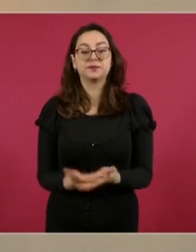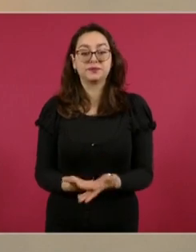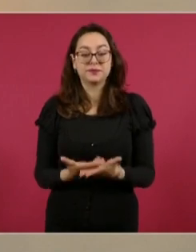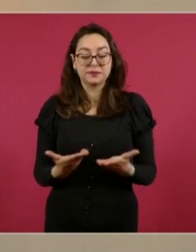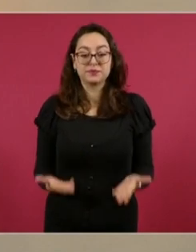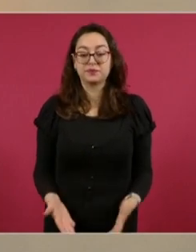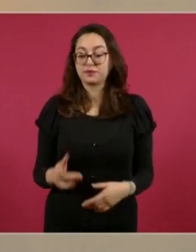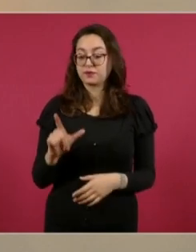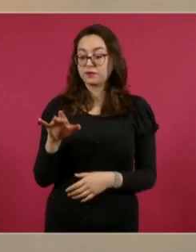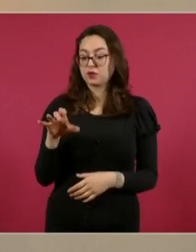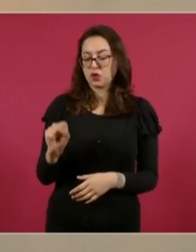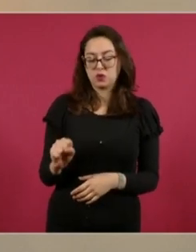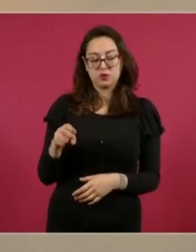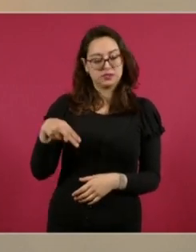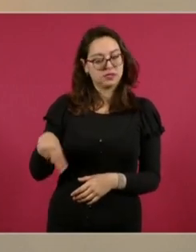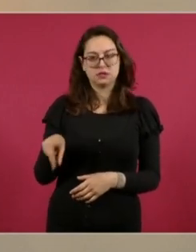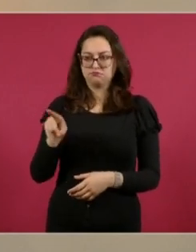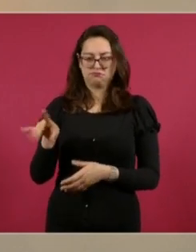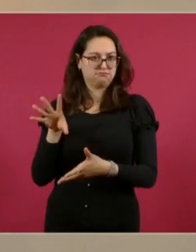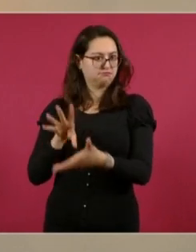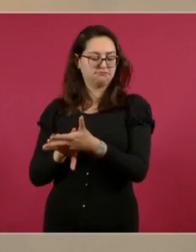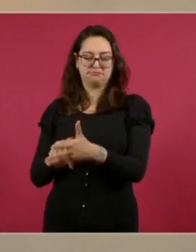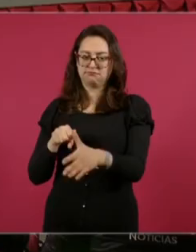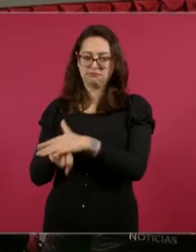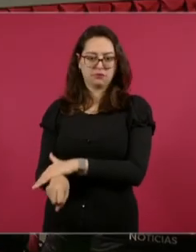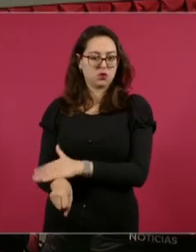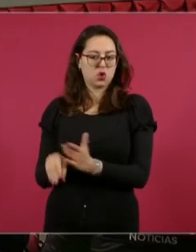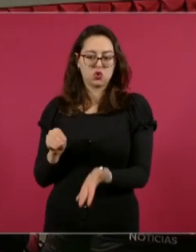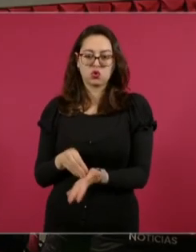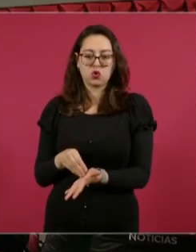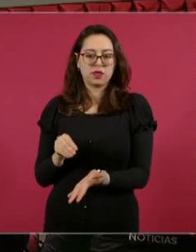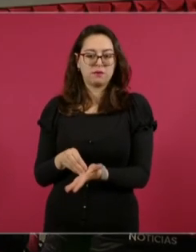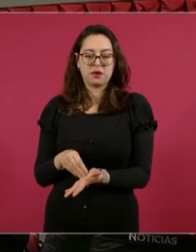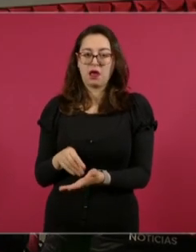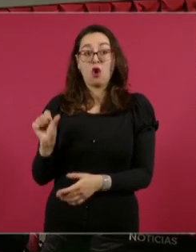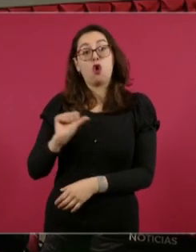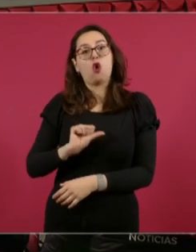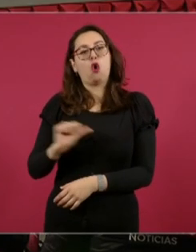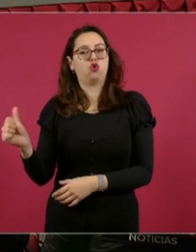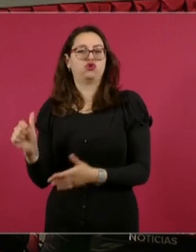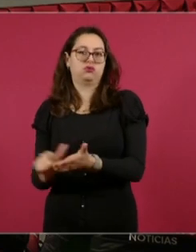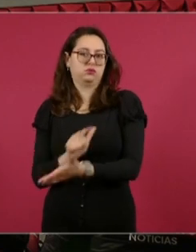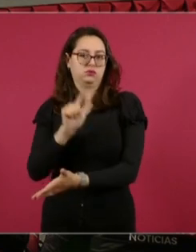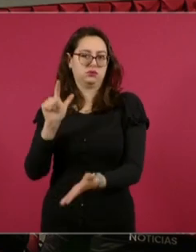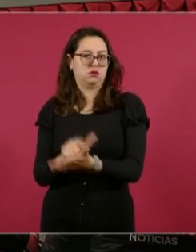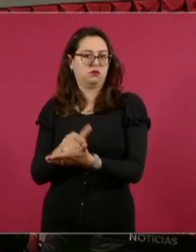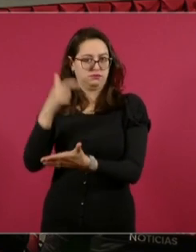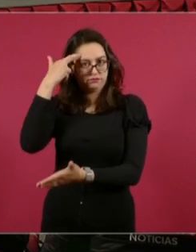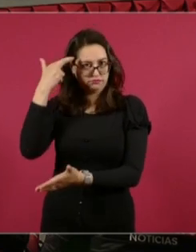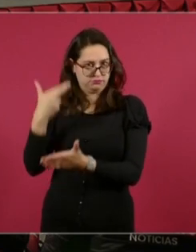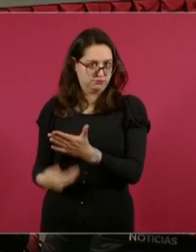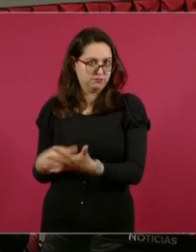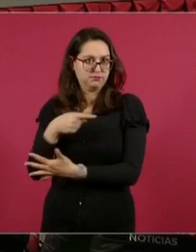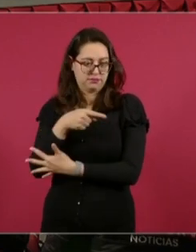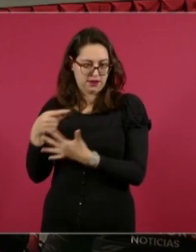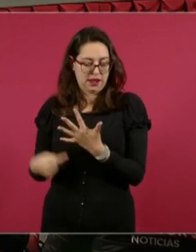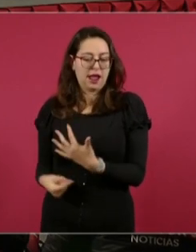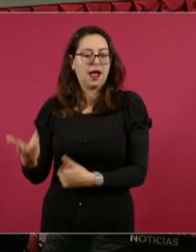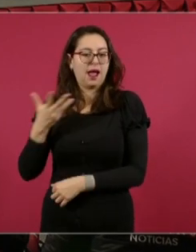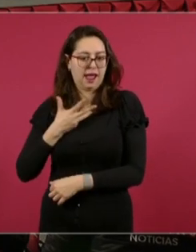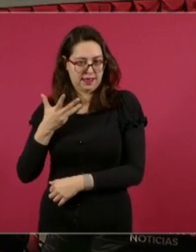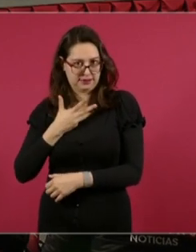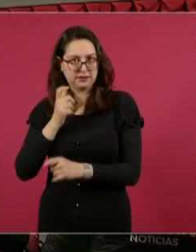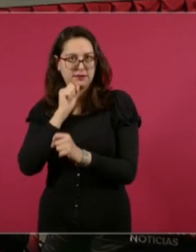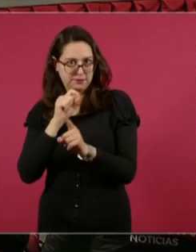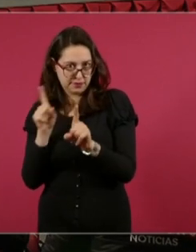Actualmente Luis N. continúa recluido en el penal del altiplano por otras causas penales. Adelante. Este